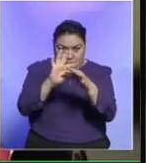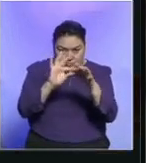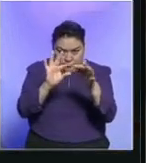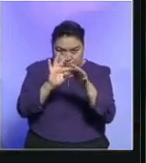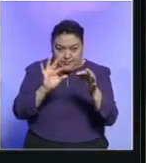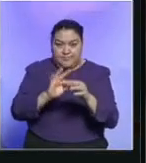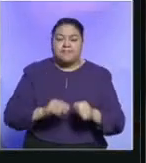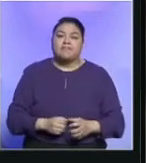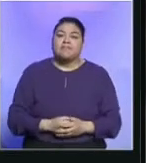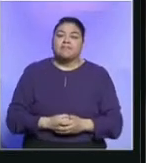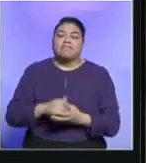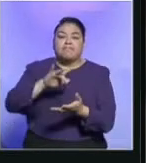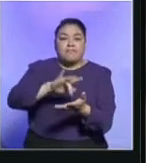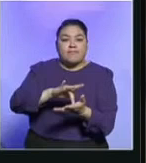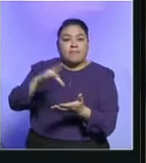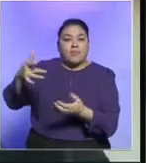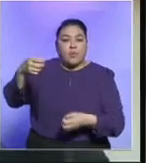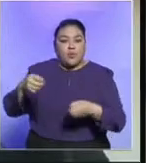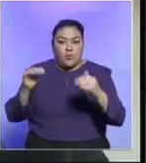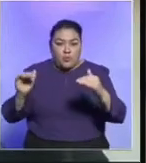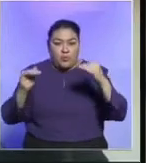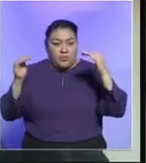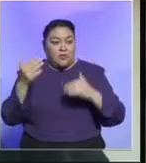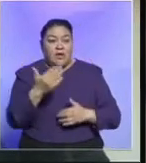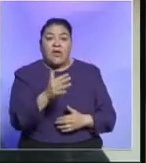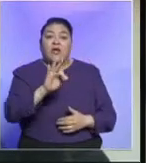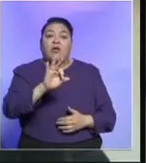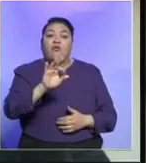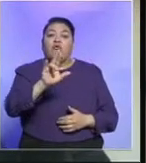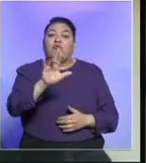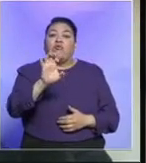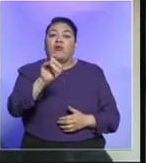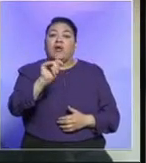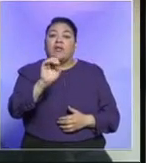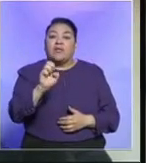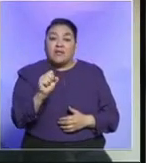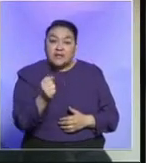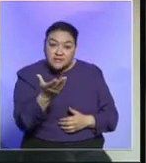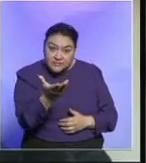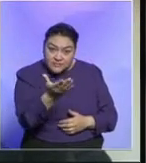particular. Gracias, magistrada. Magistrado Felipe Alfredo Fuentes Barrera.